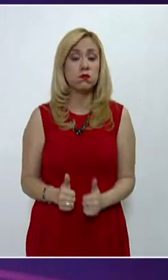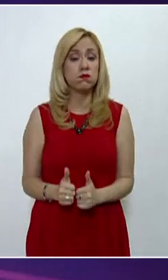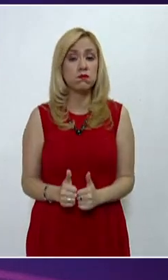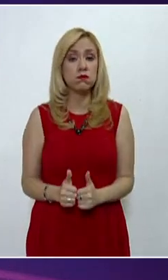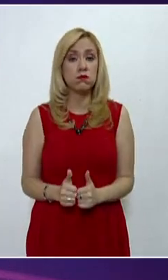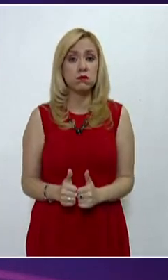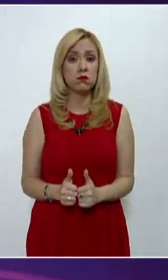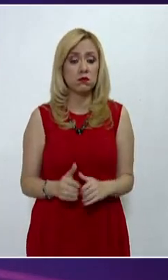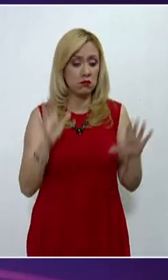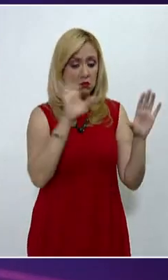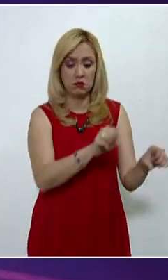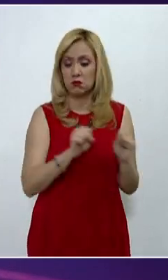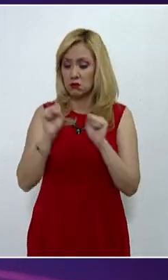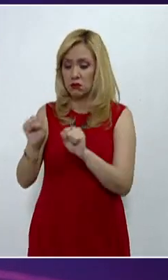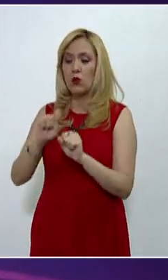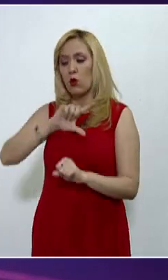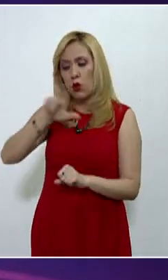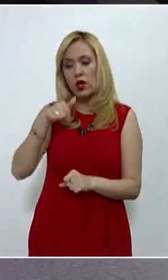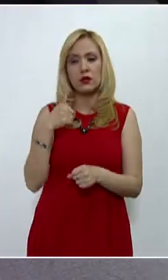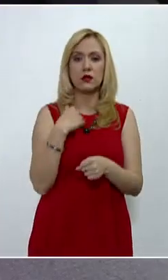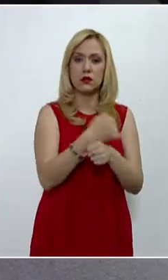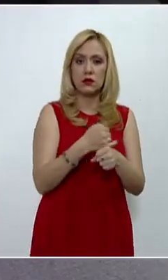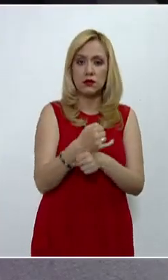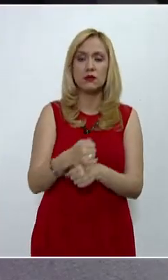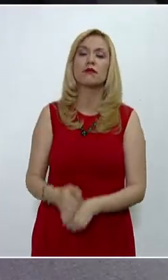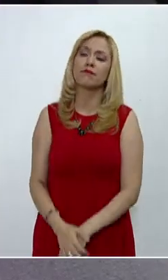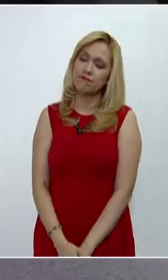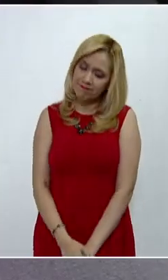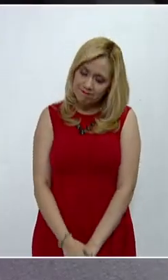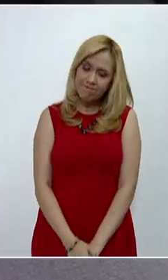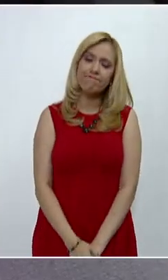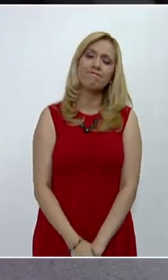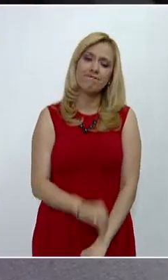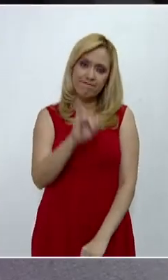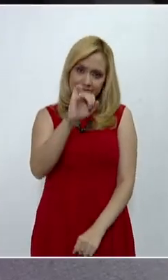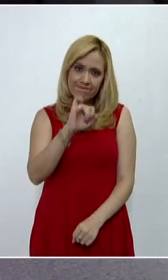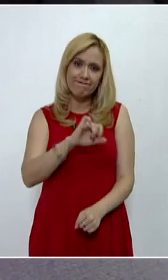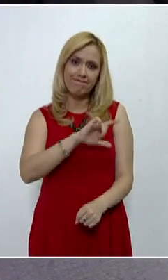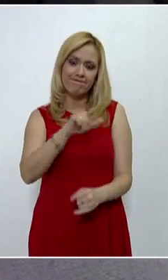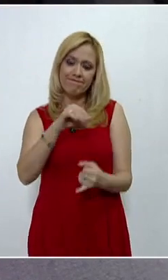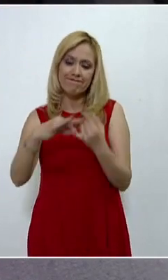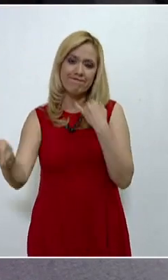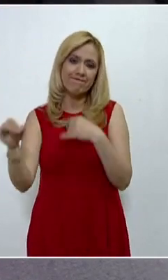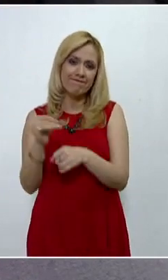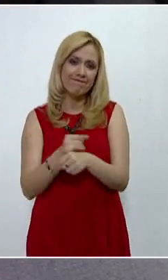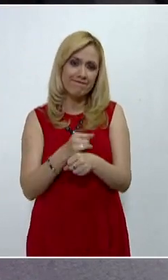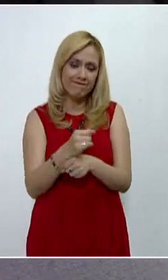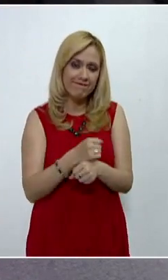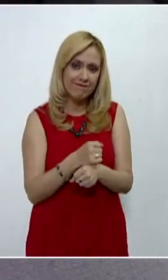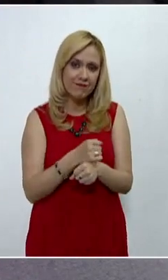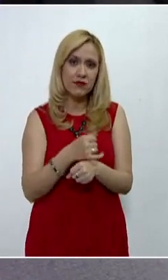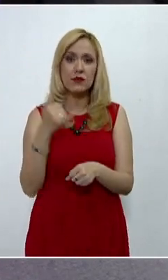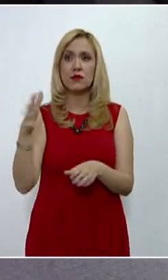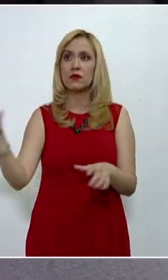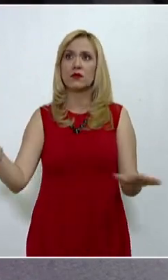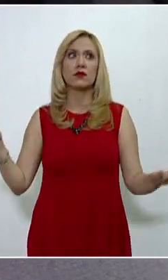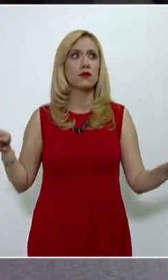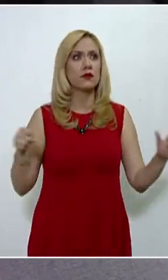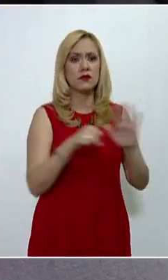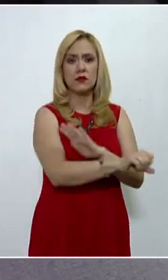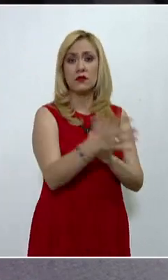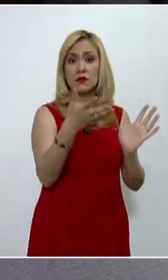lo detengo y luego investigo. Lo detengo y luego investigo, pero además lo detengo, luego investigo y lo proceso